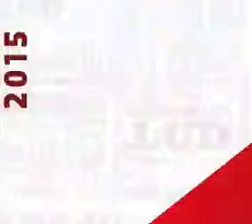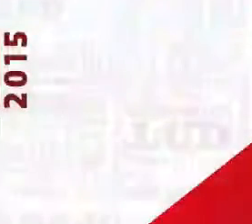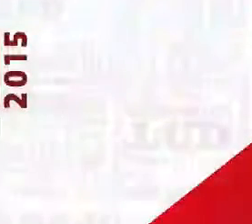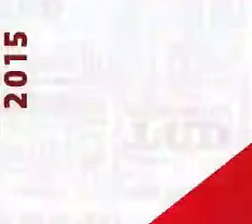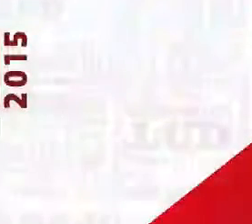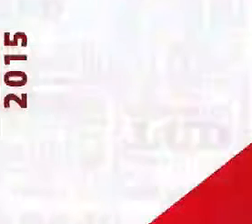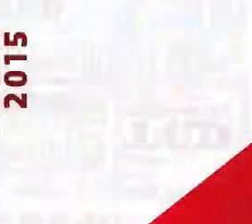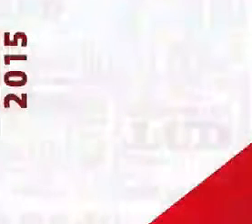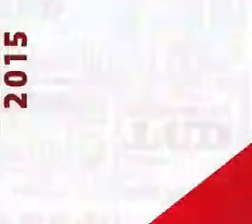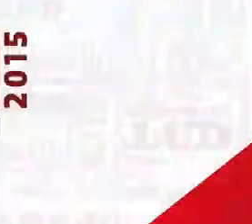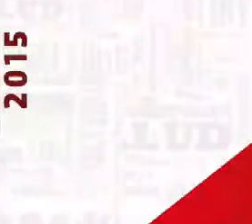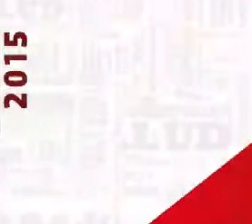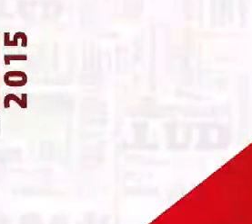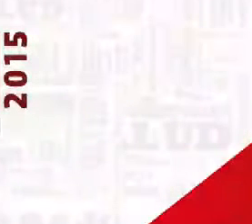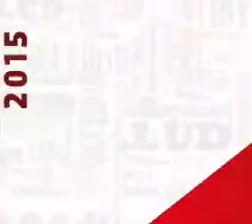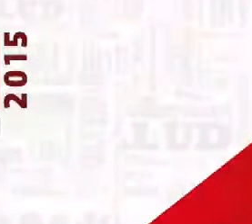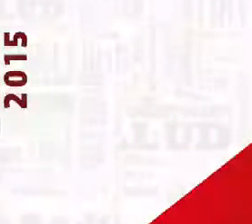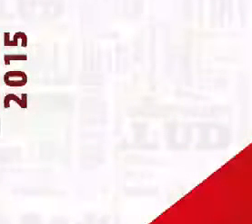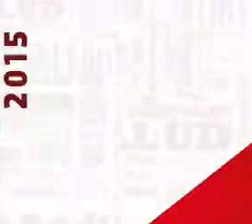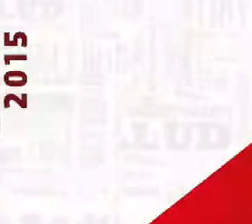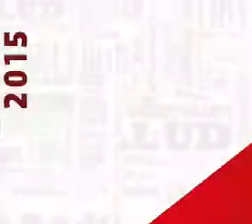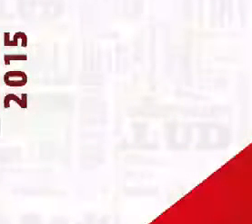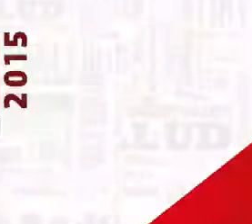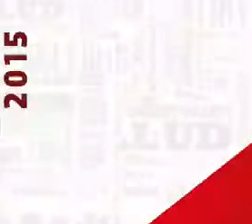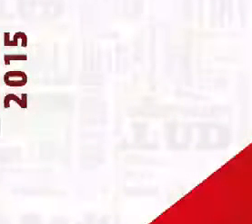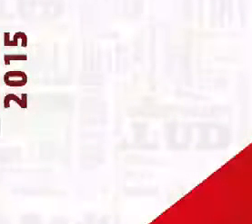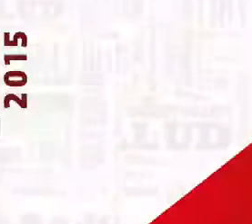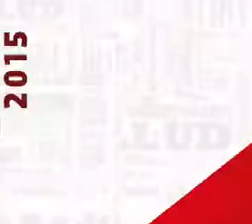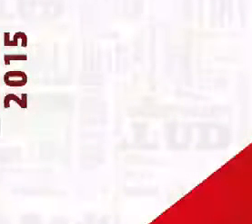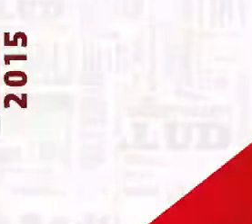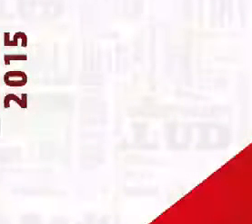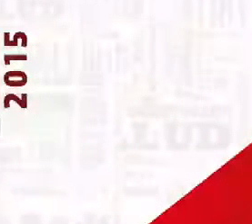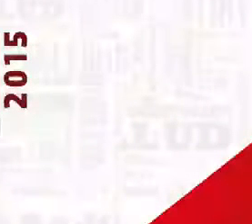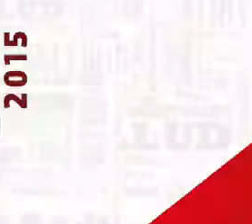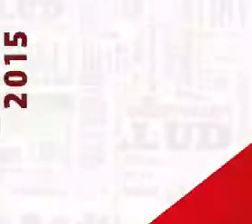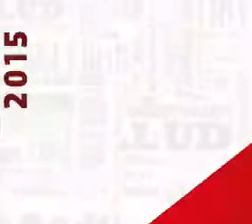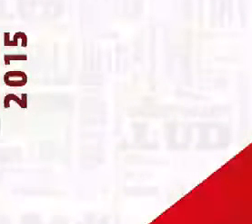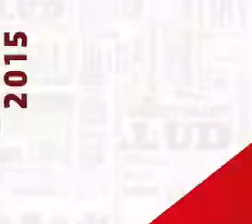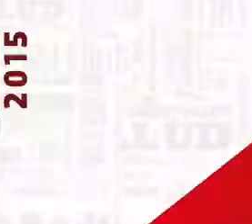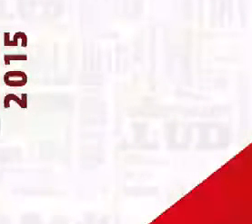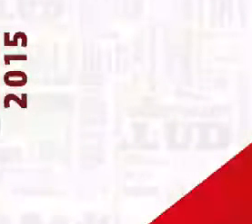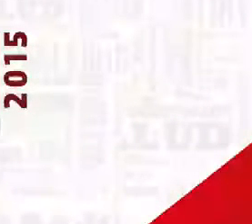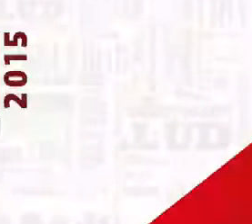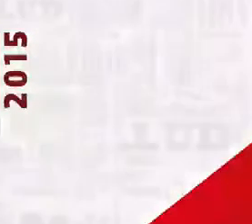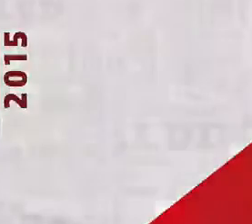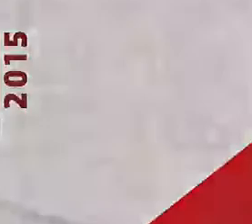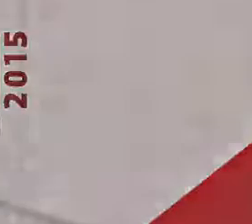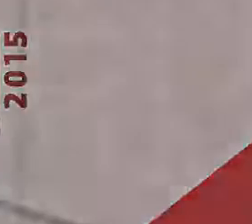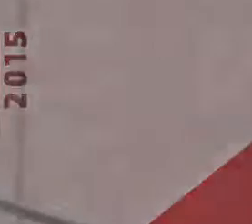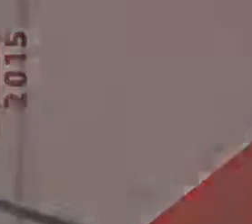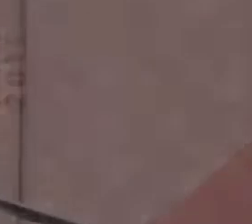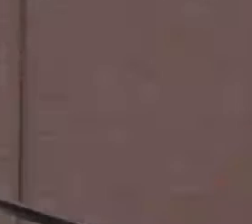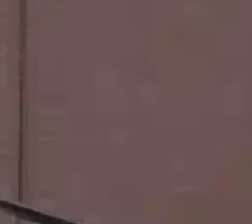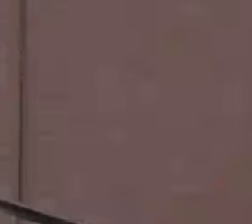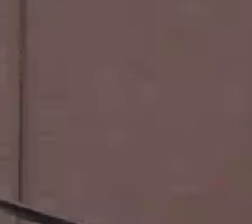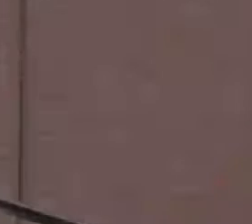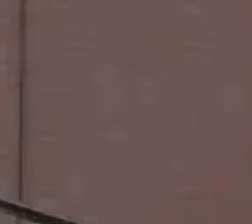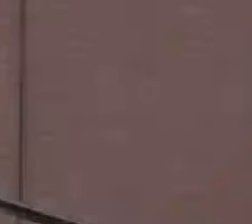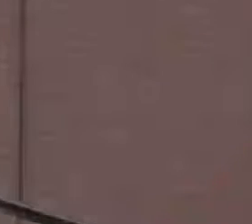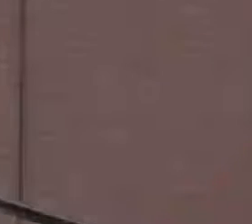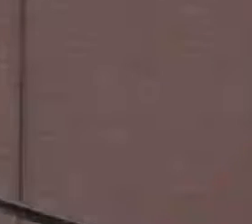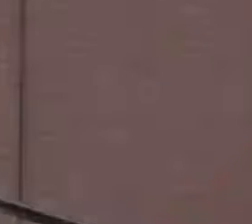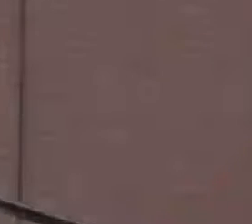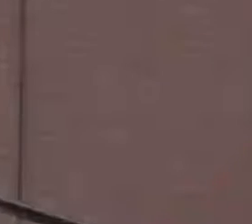para la Reintegración. Queremos saludar especialmente a las personas en proceso de reintegración que nos acompañan esta mañana. También a